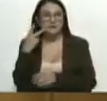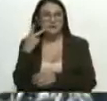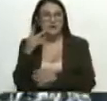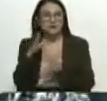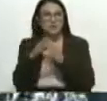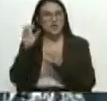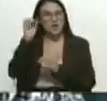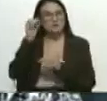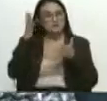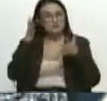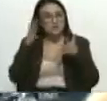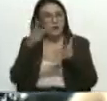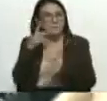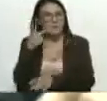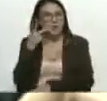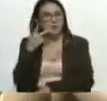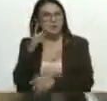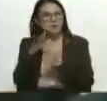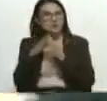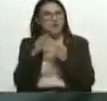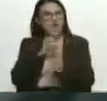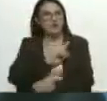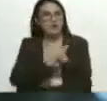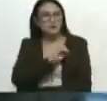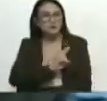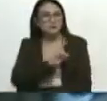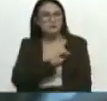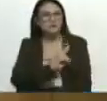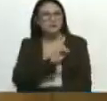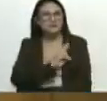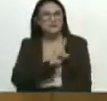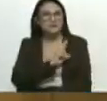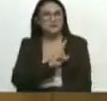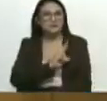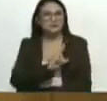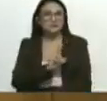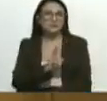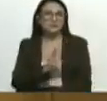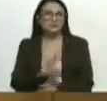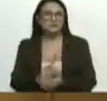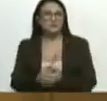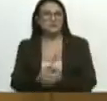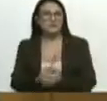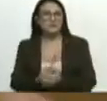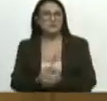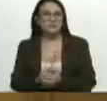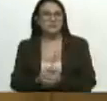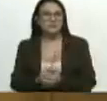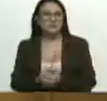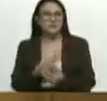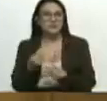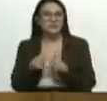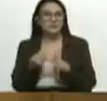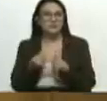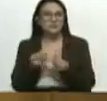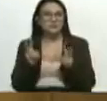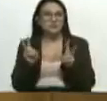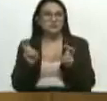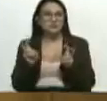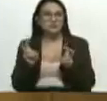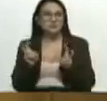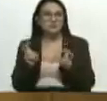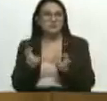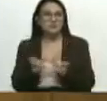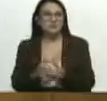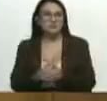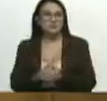las orientaciones políticas, de todas las religiones y de todas las maneras de ver el mundo, como hizo el caso de nosotros.